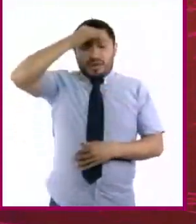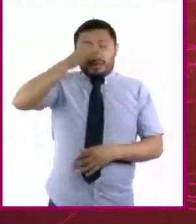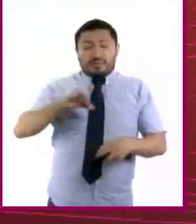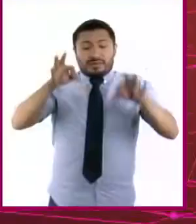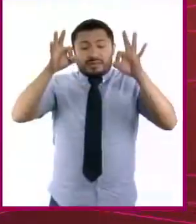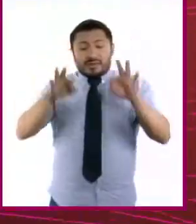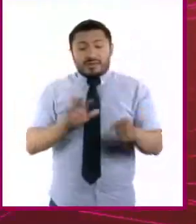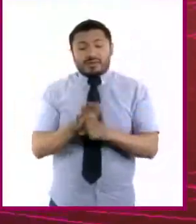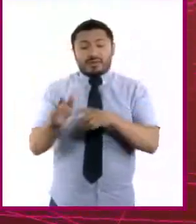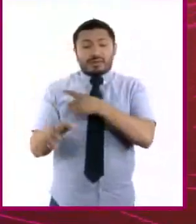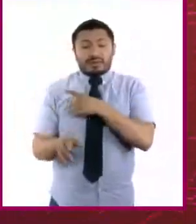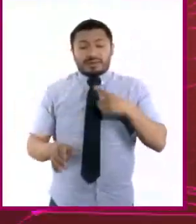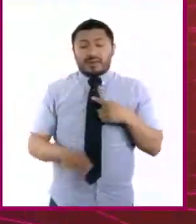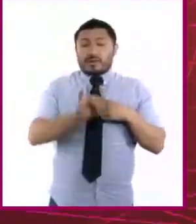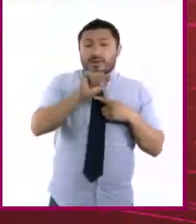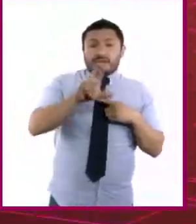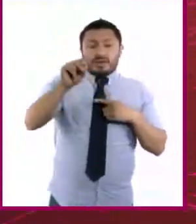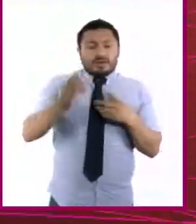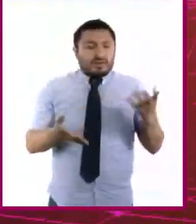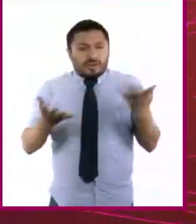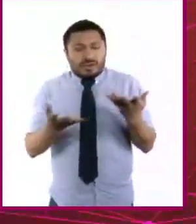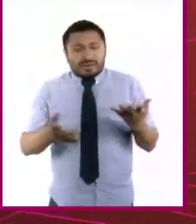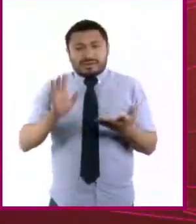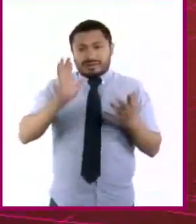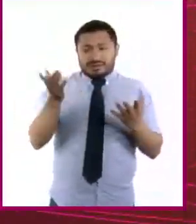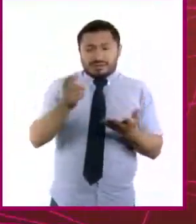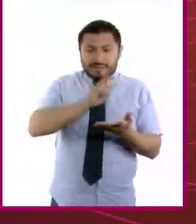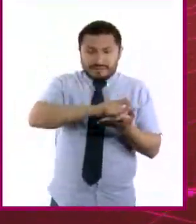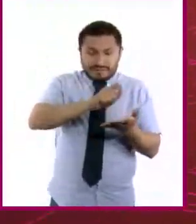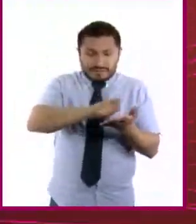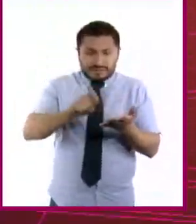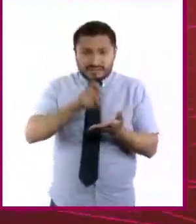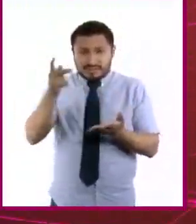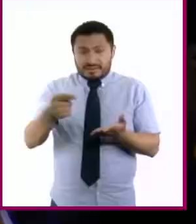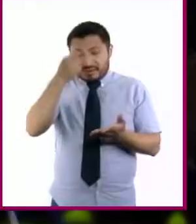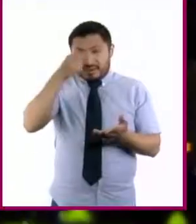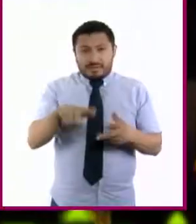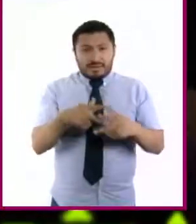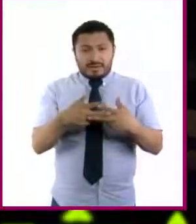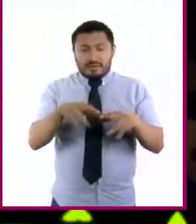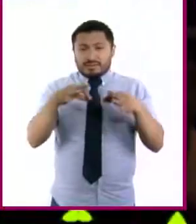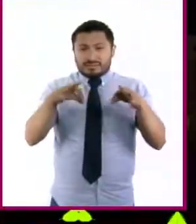sobre lo que debo y no debo hacer al realizar un formulario para mi instrumento de investigación.